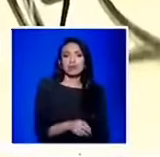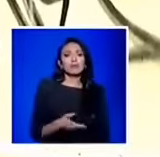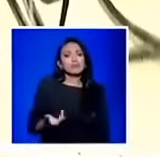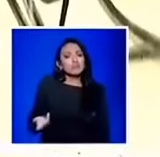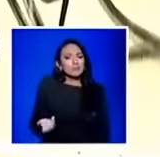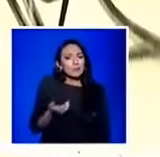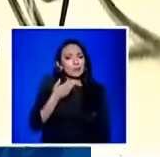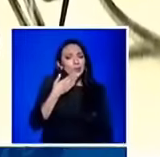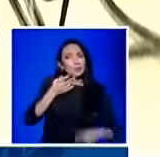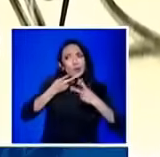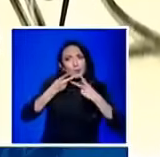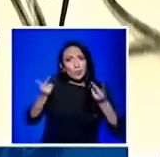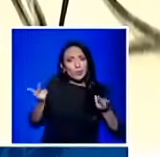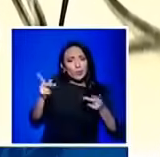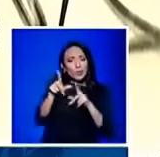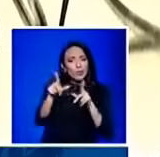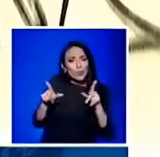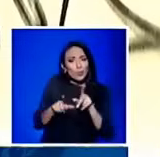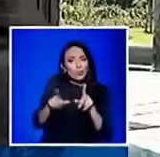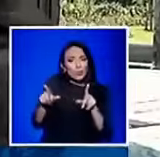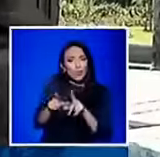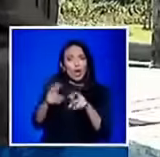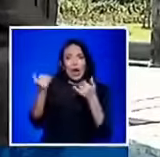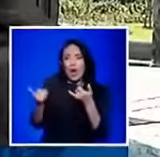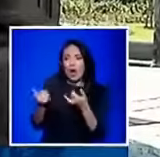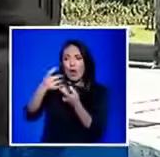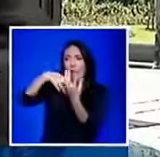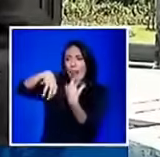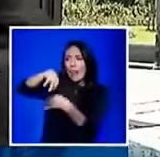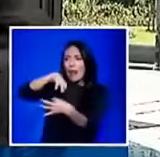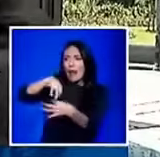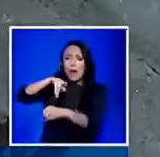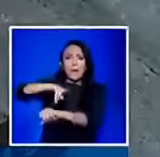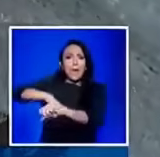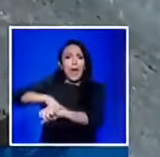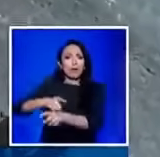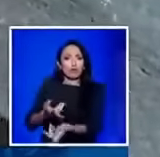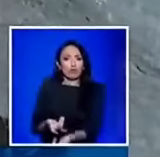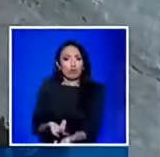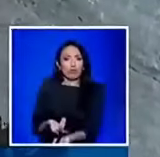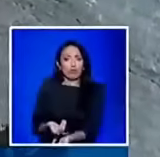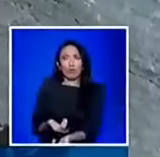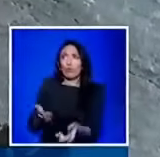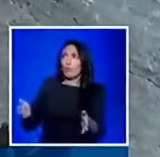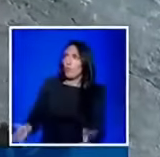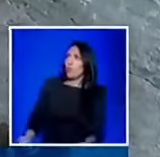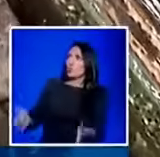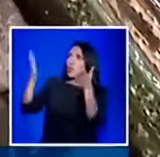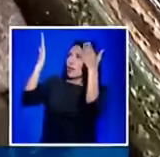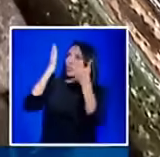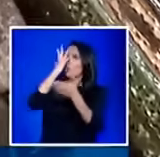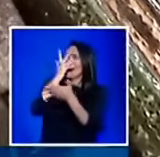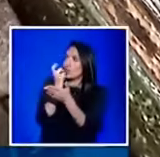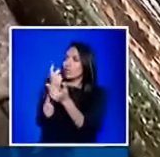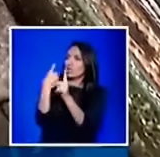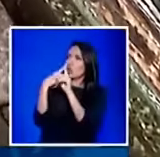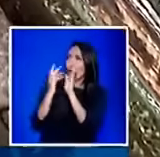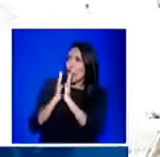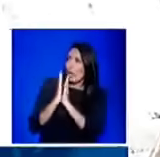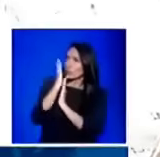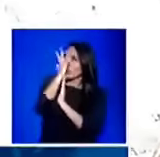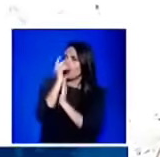que el espacio público sea utilizado como servicio higiénico. No se salvan ni los monumentos históricos del casco